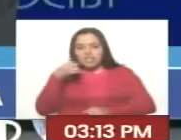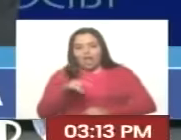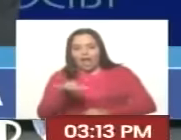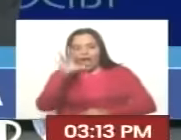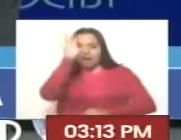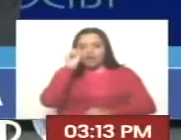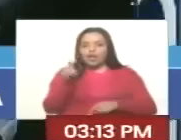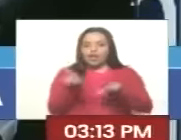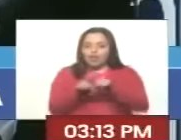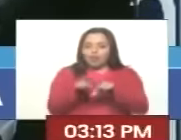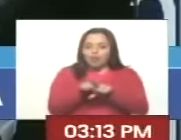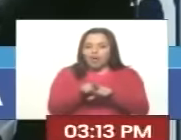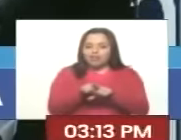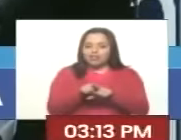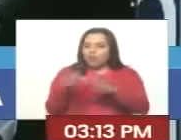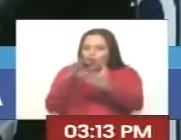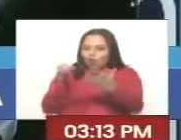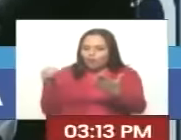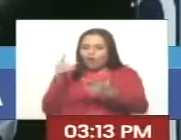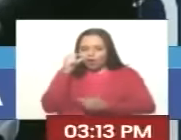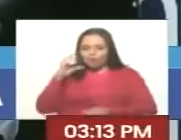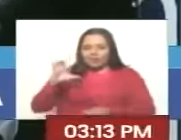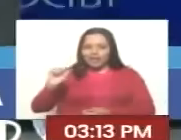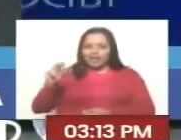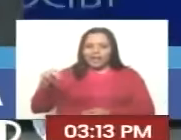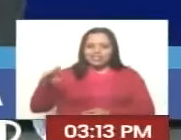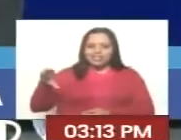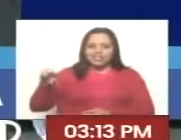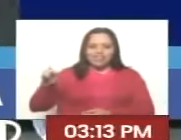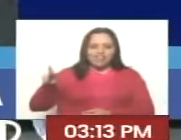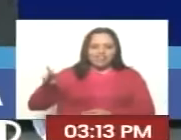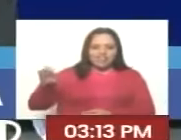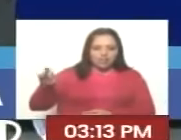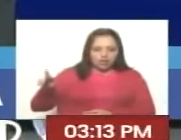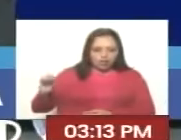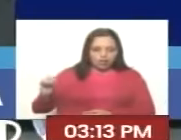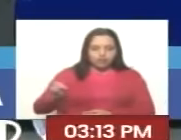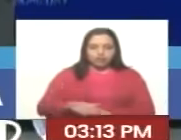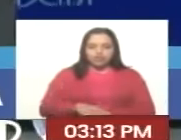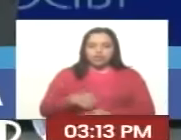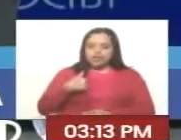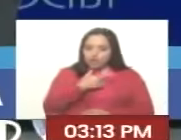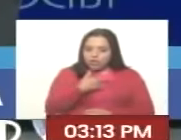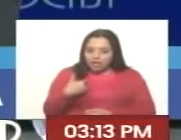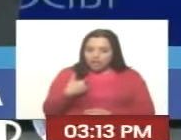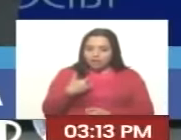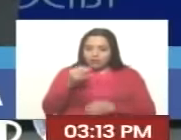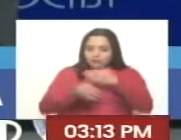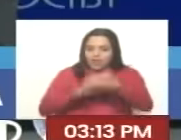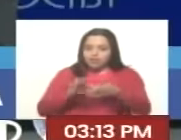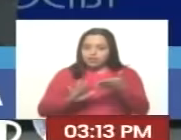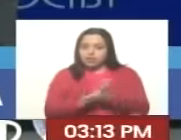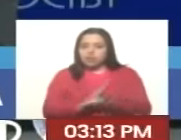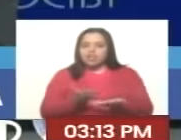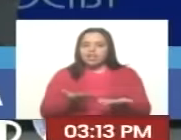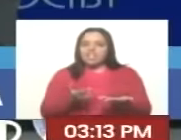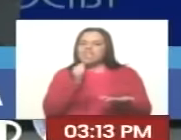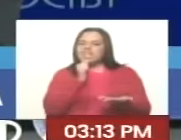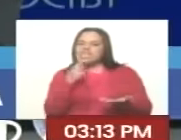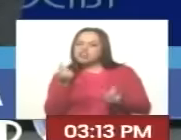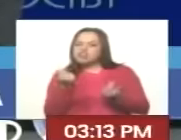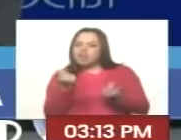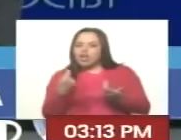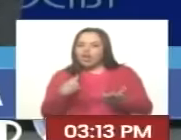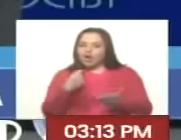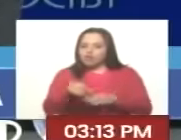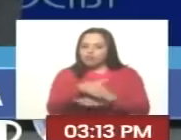Por Canserbero, sí. Por él. Entonces, fíjate, yo quiero destacar, por ejemplo, el tema de la regalía,